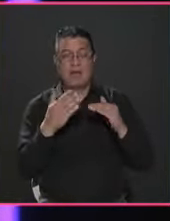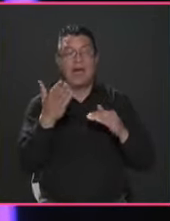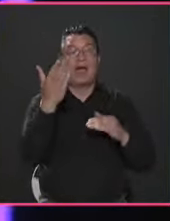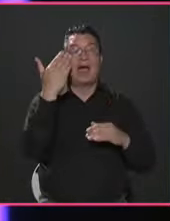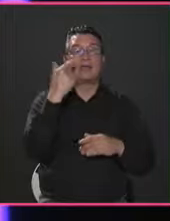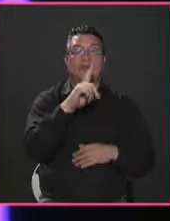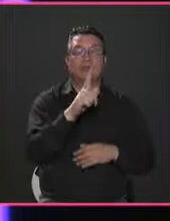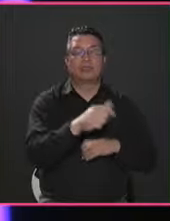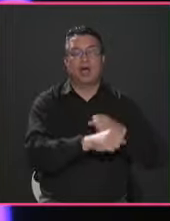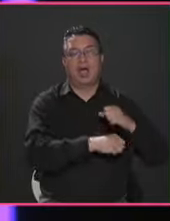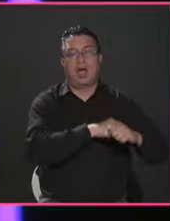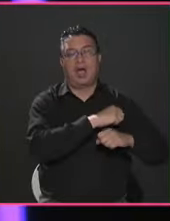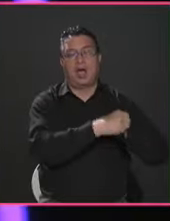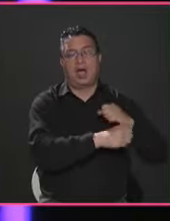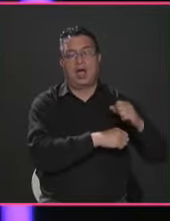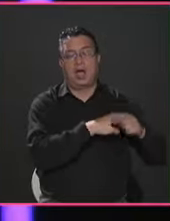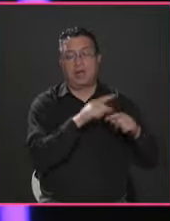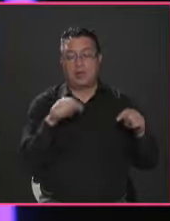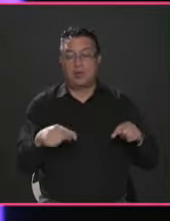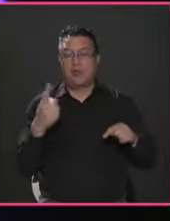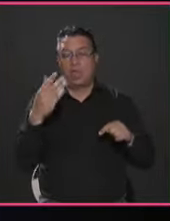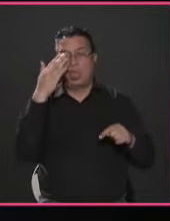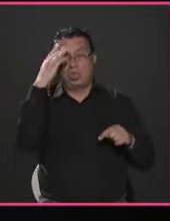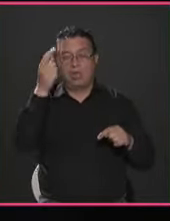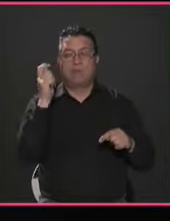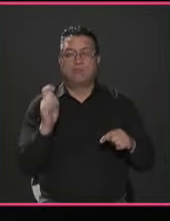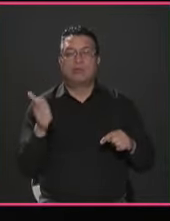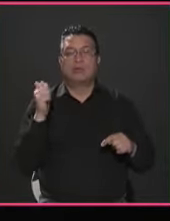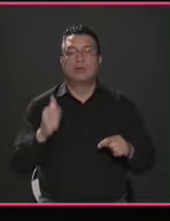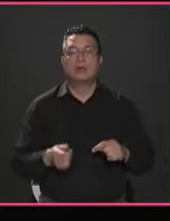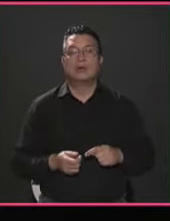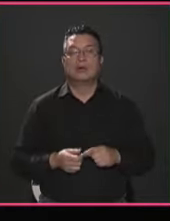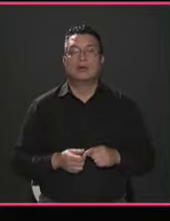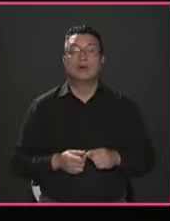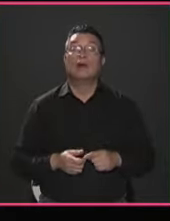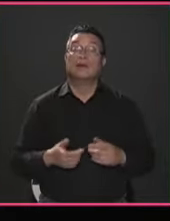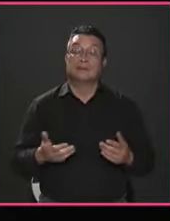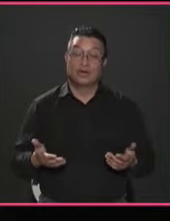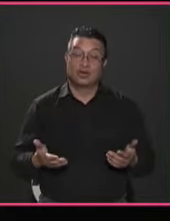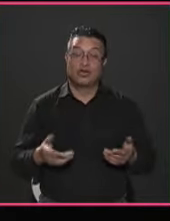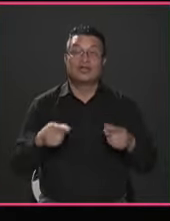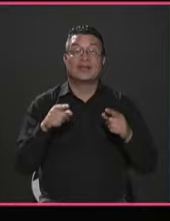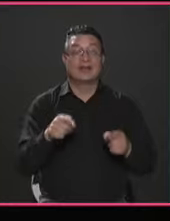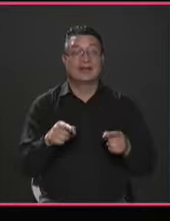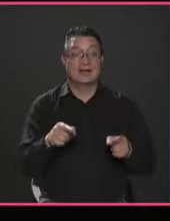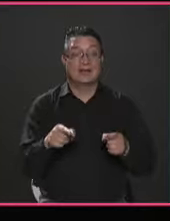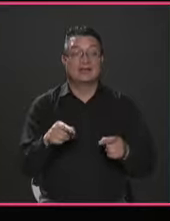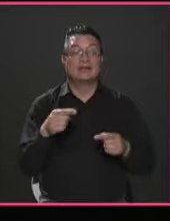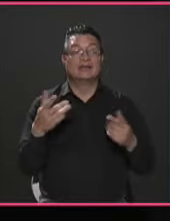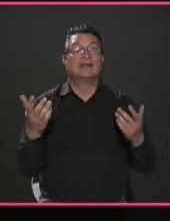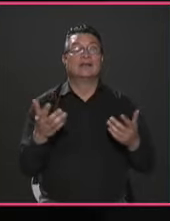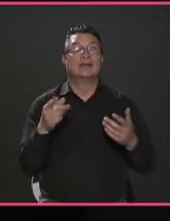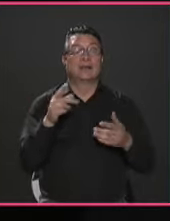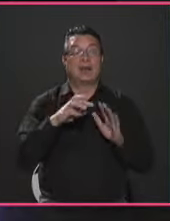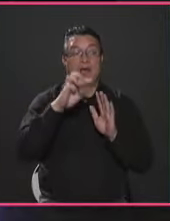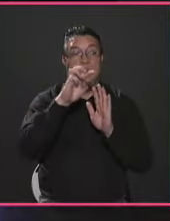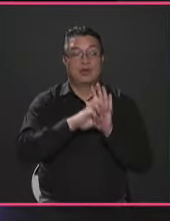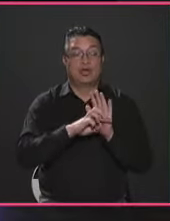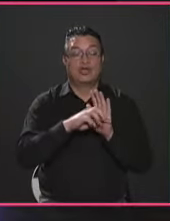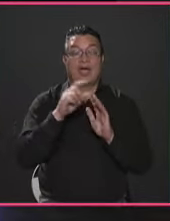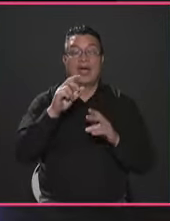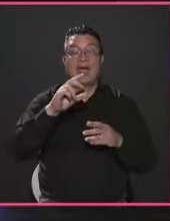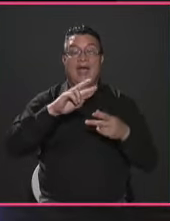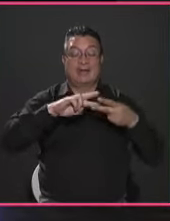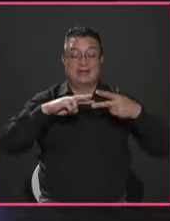demoraron tantos años a través de la secuenciación de sanger entonces lo que les lo que el proyecto del genoma